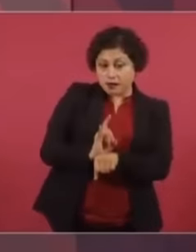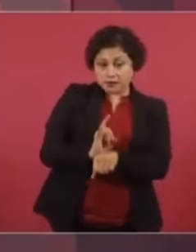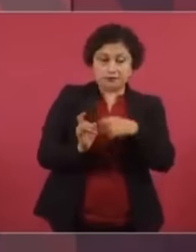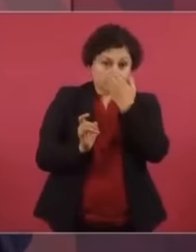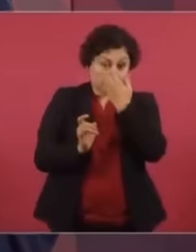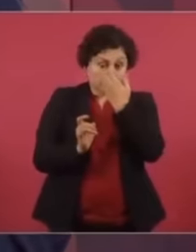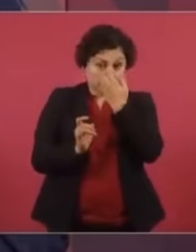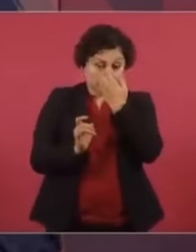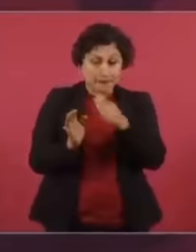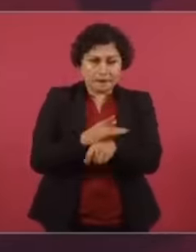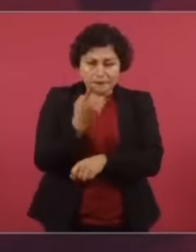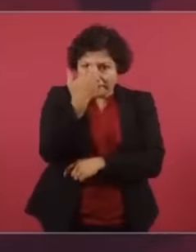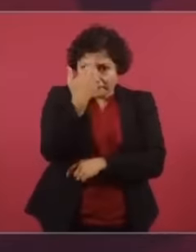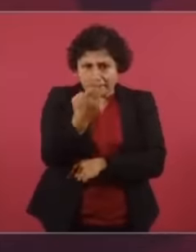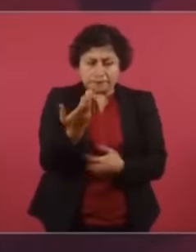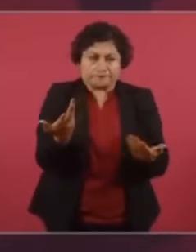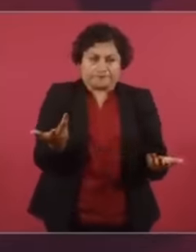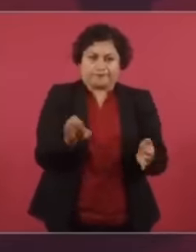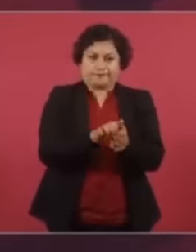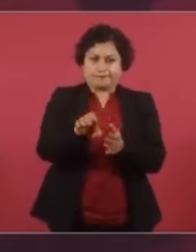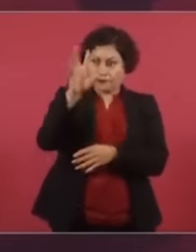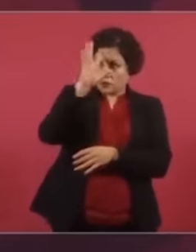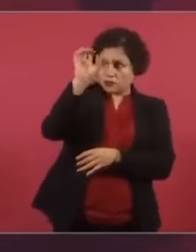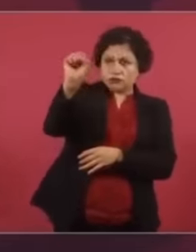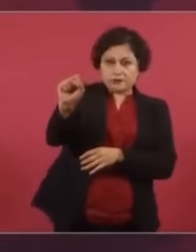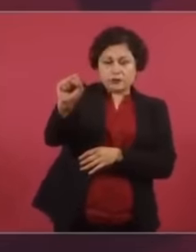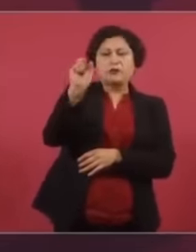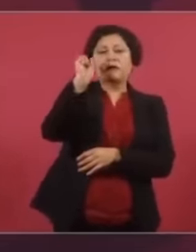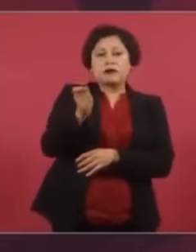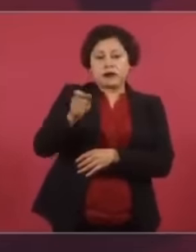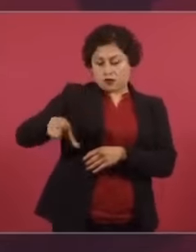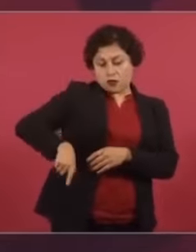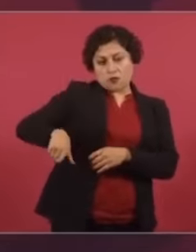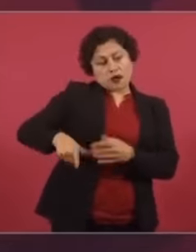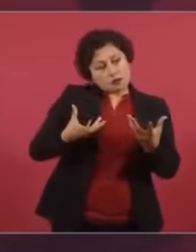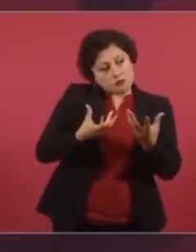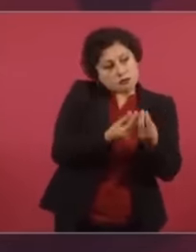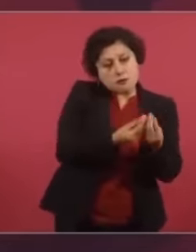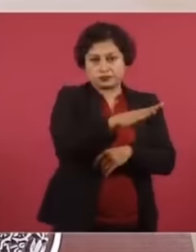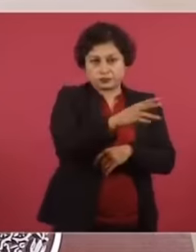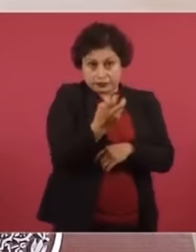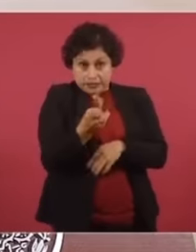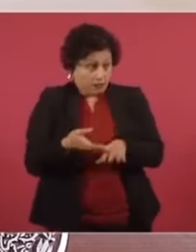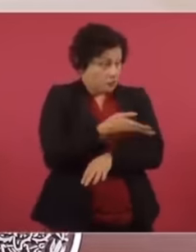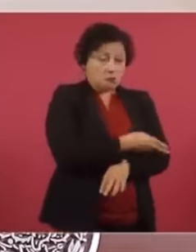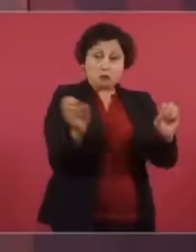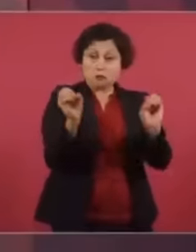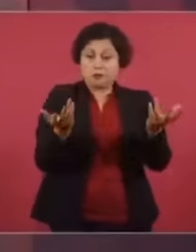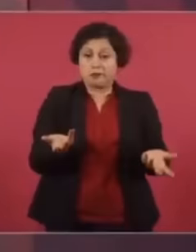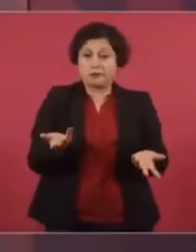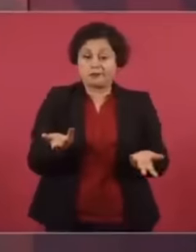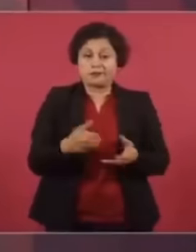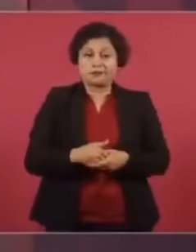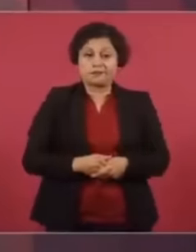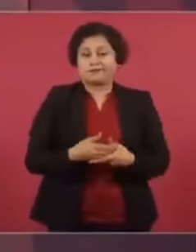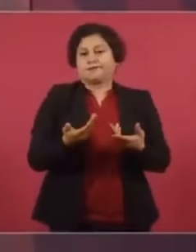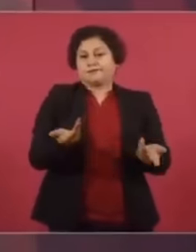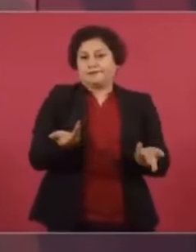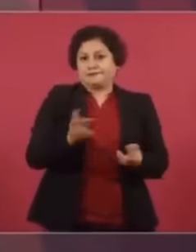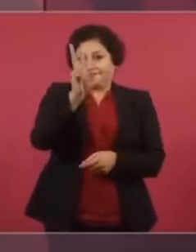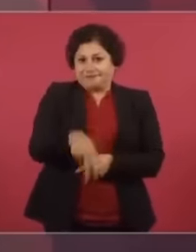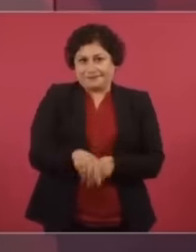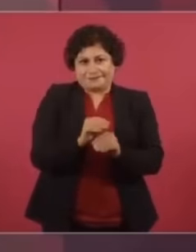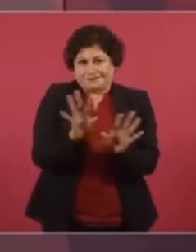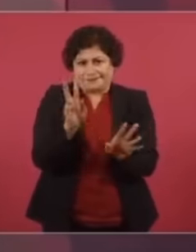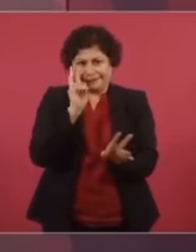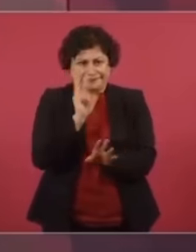la democracia es el gobierno del pueblo y para el pueblo. Y eso no ha existido. Claramente, el gobierno ha estado al